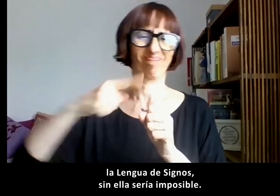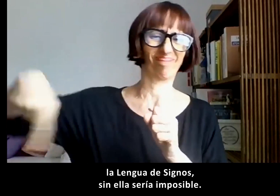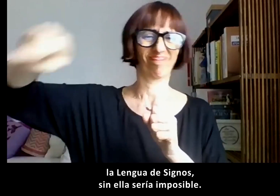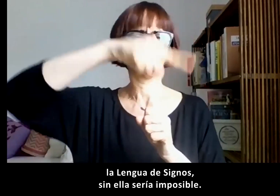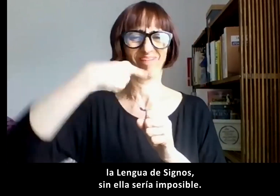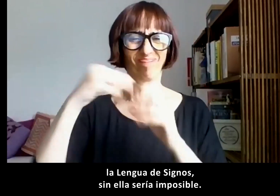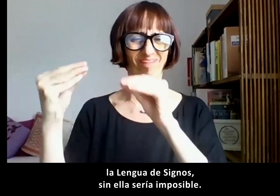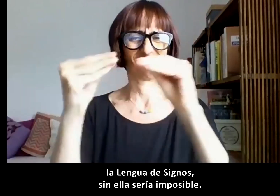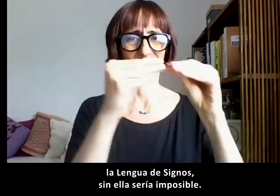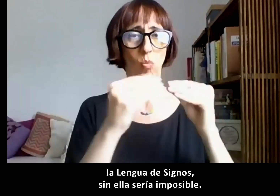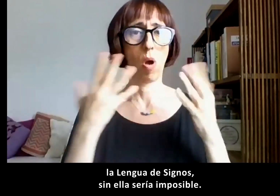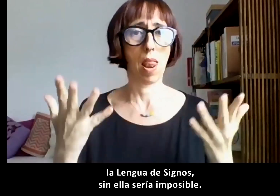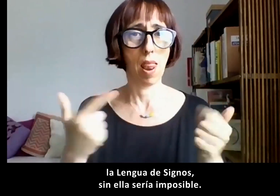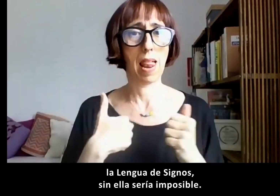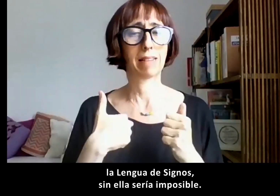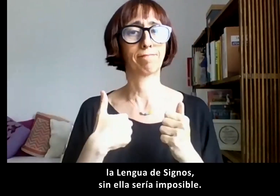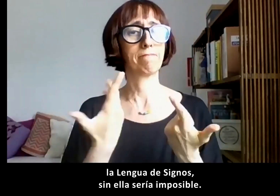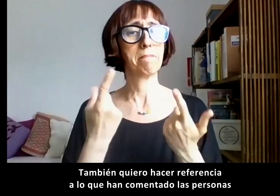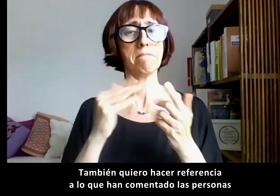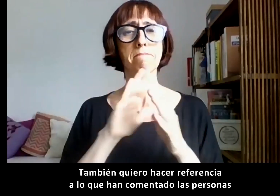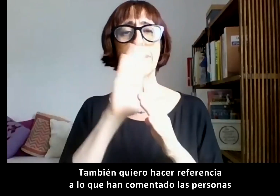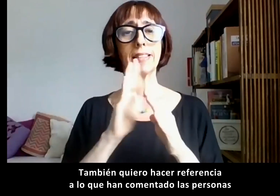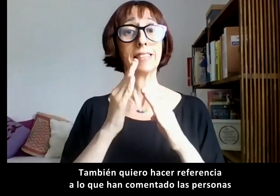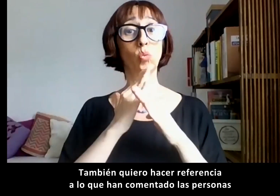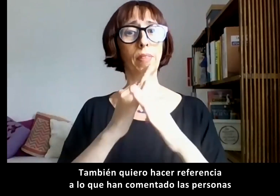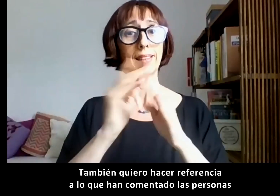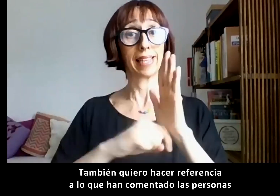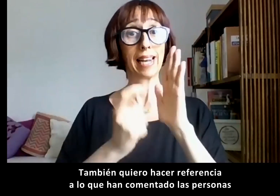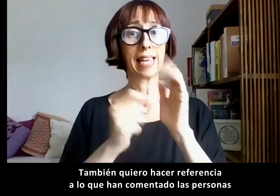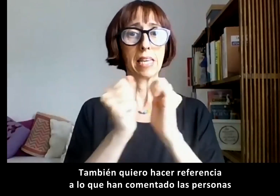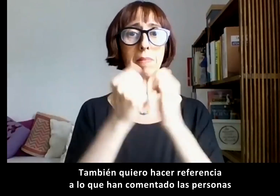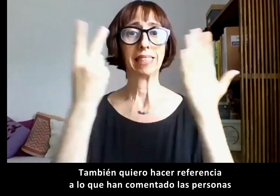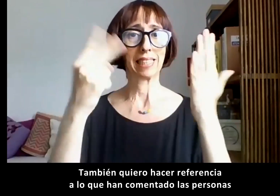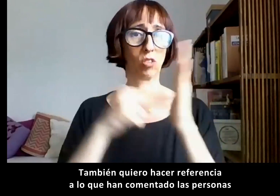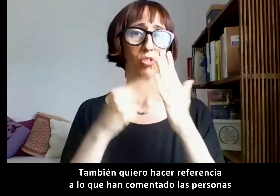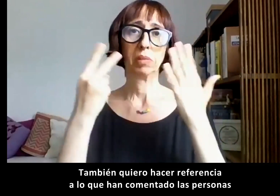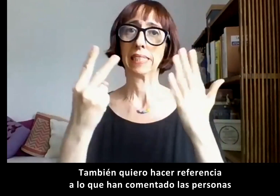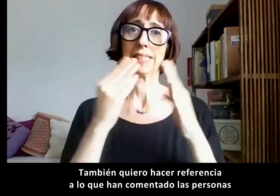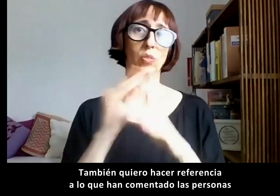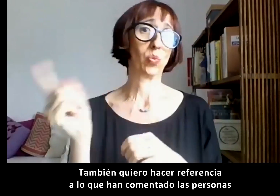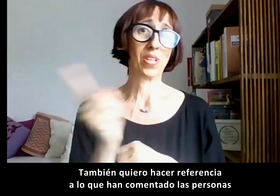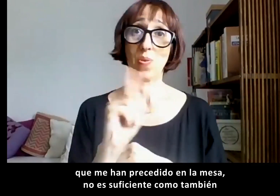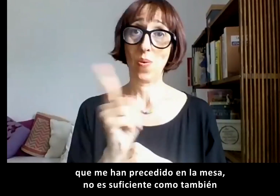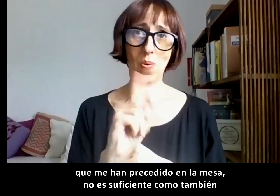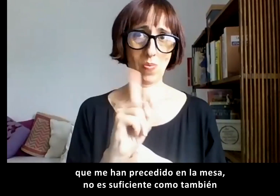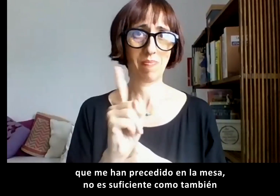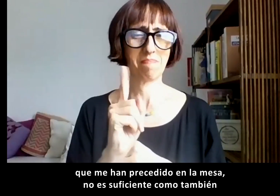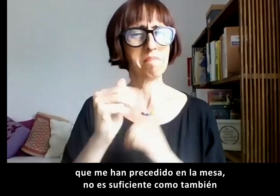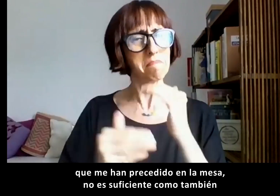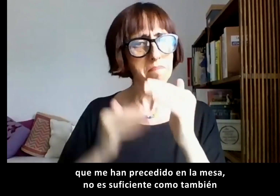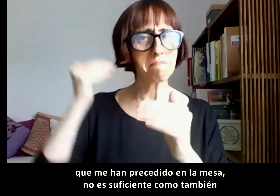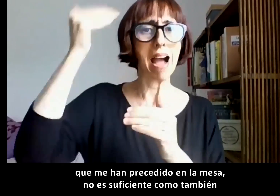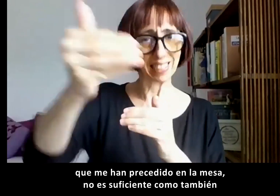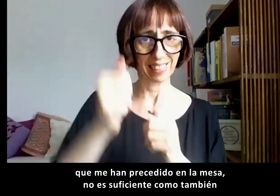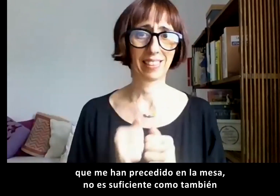la lengua de signos, sin ella sería imposible. También quiero hacer referencia a algo a lo que han comentado las personas que me han precedido